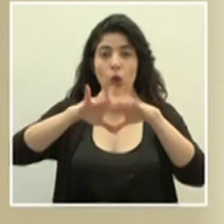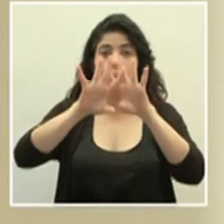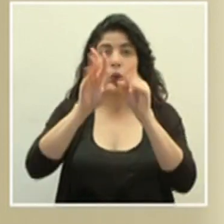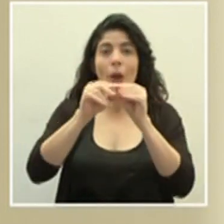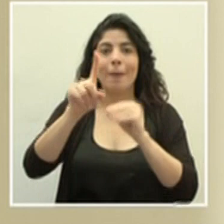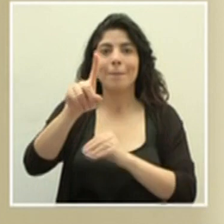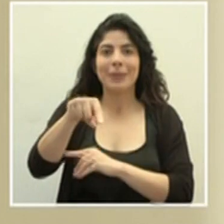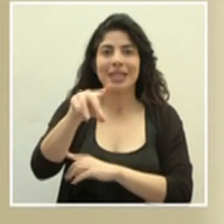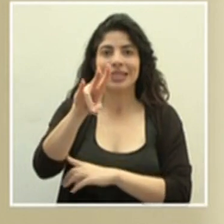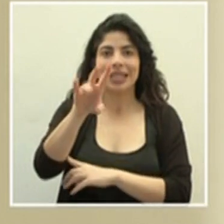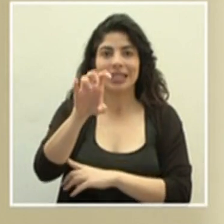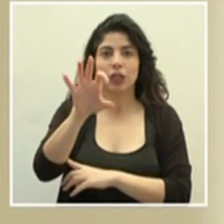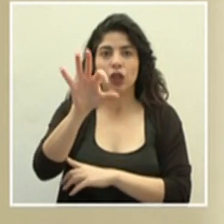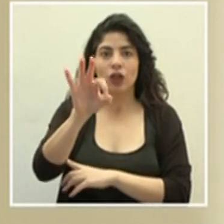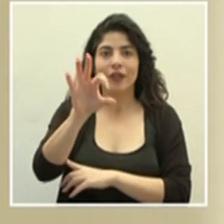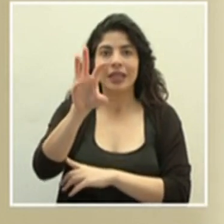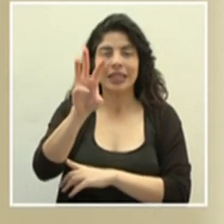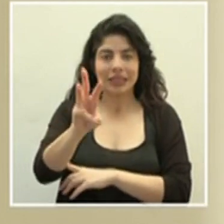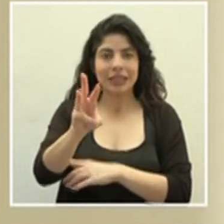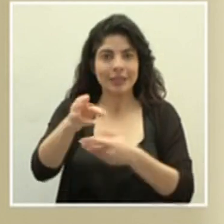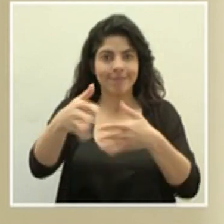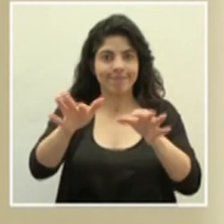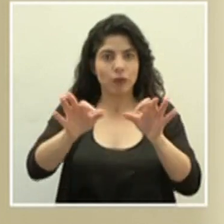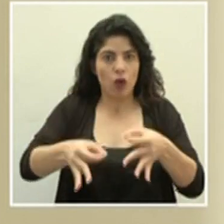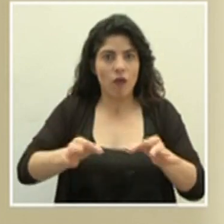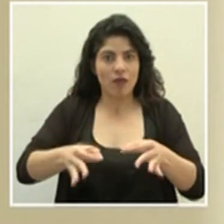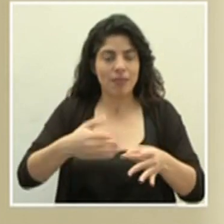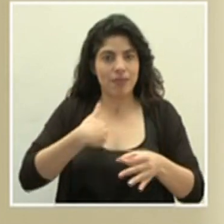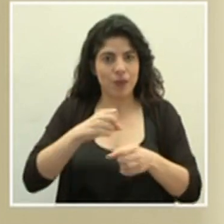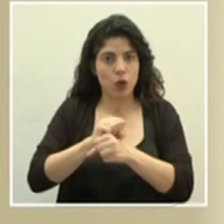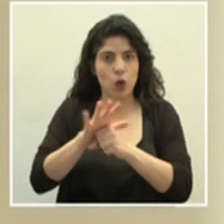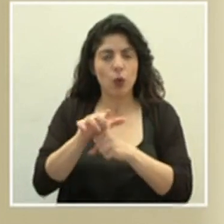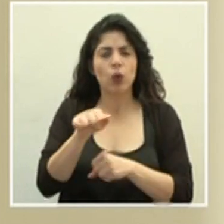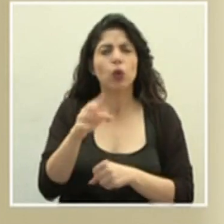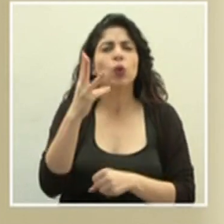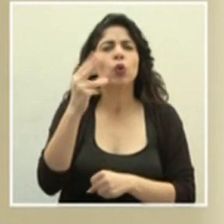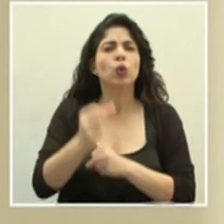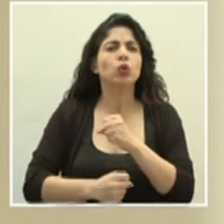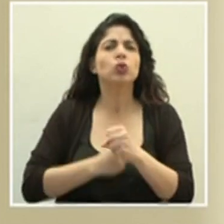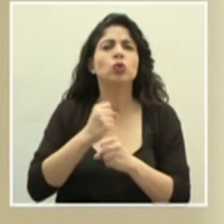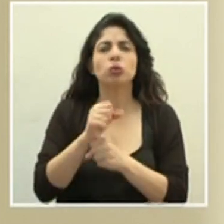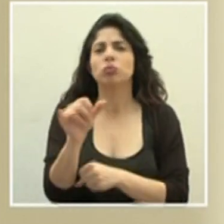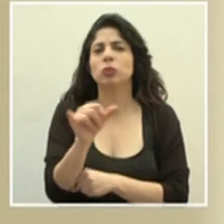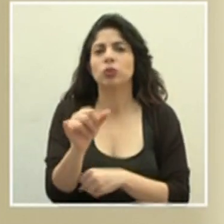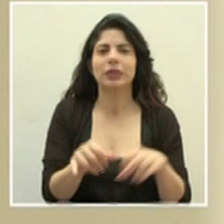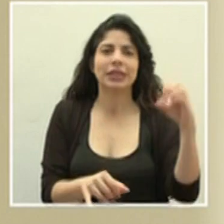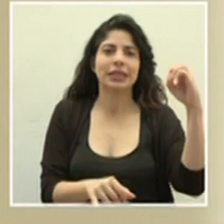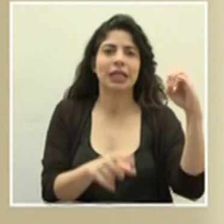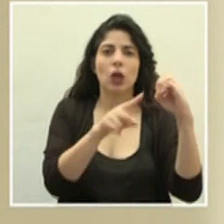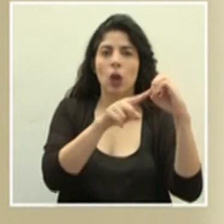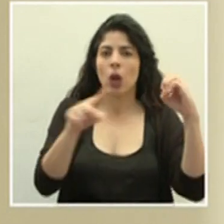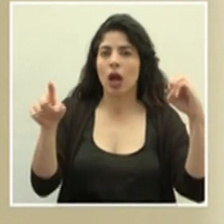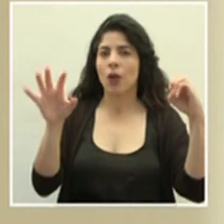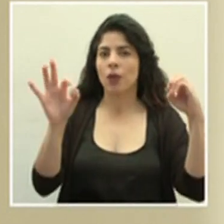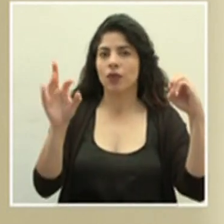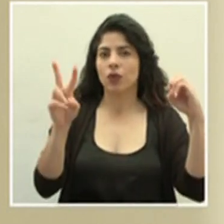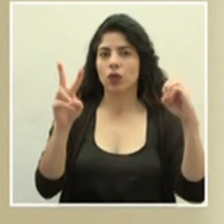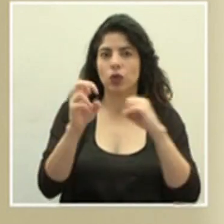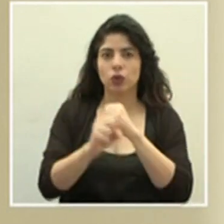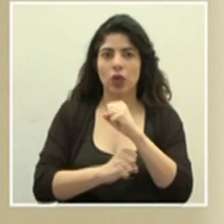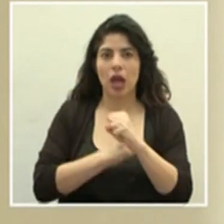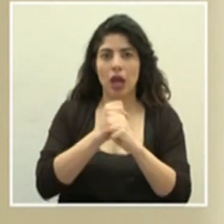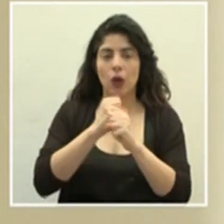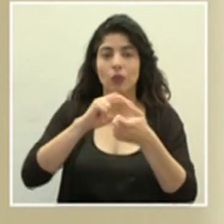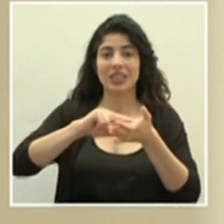de 1.796 casos confirmados. El rango de edad se mantiene, va de 0 a los 92 años.